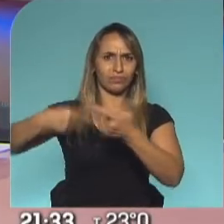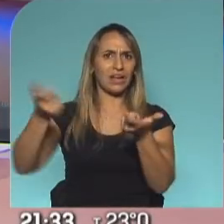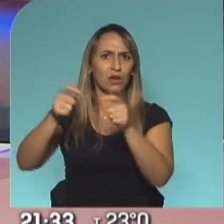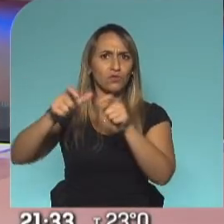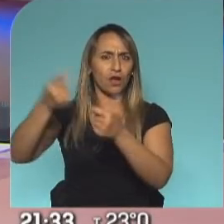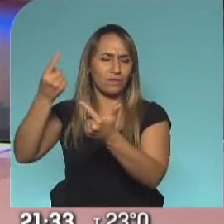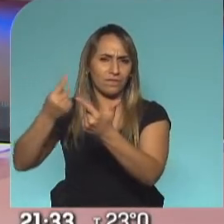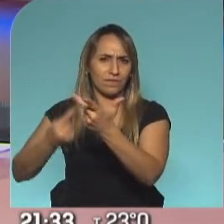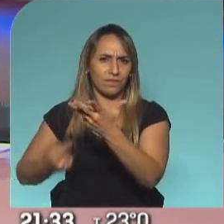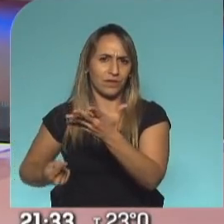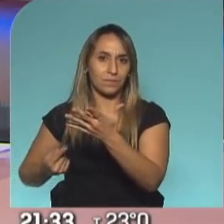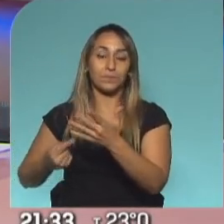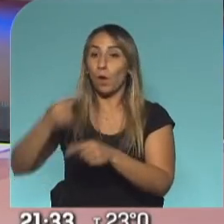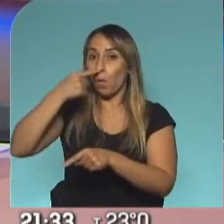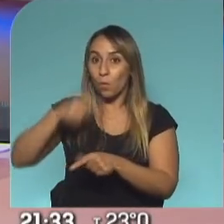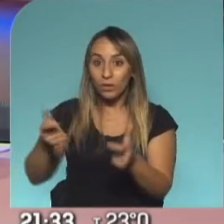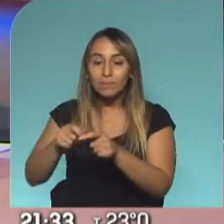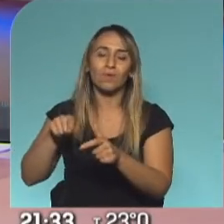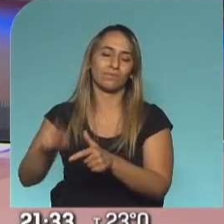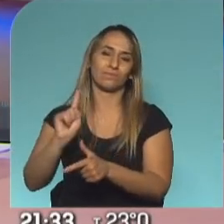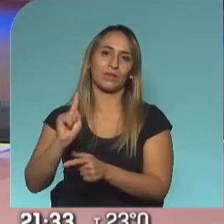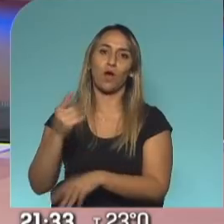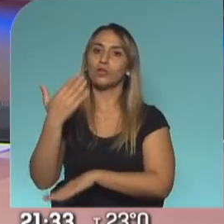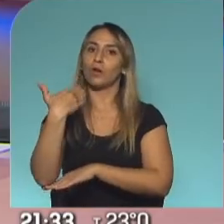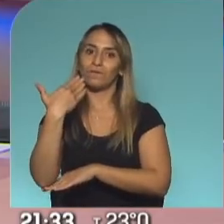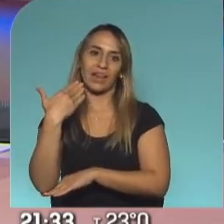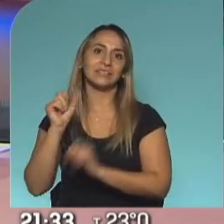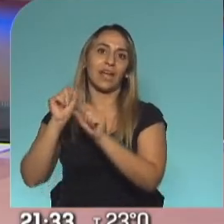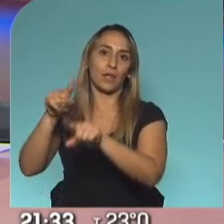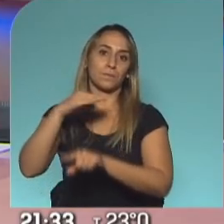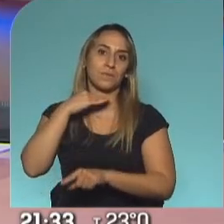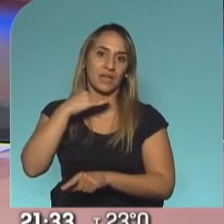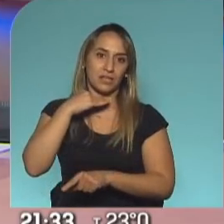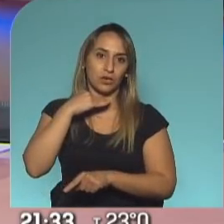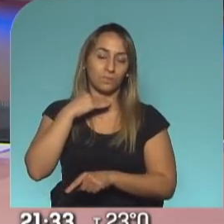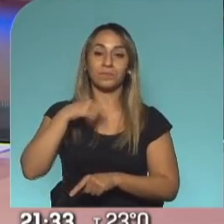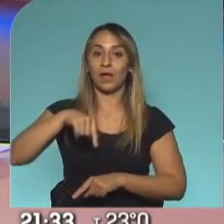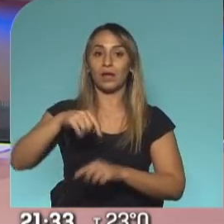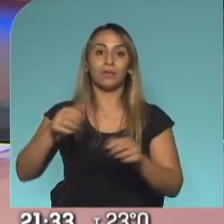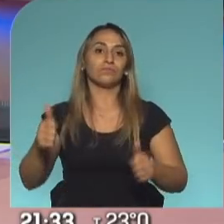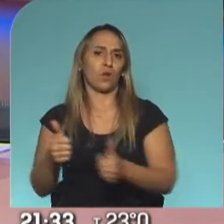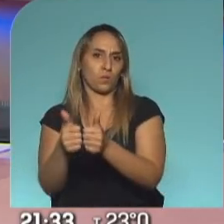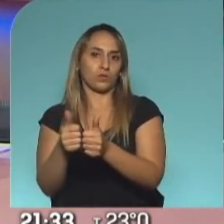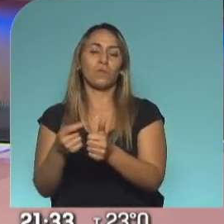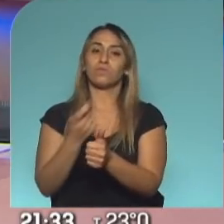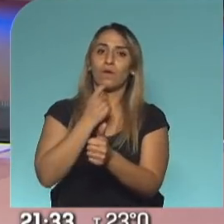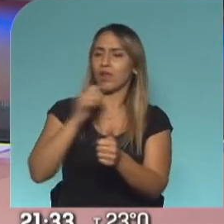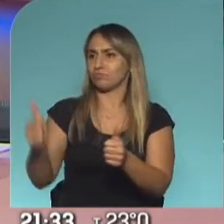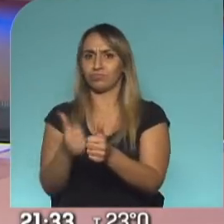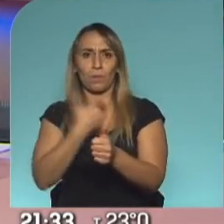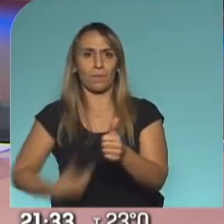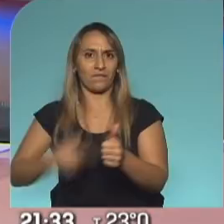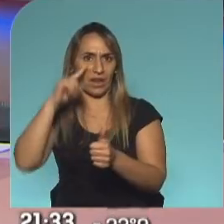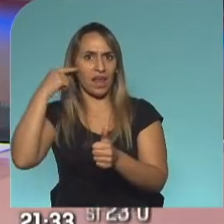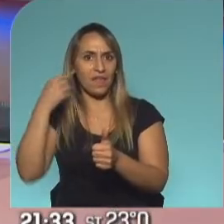en esa conferencia típica ya en México del presidente AMLO, esta vez acompañado por Alberto Fernández con fuertes declaraciones